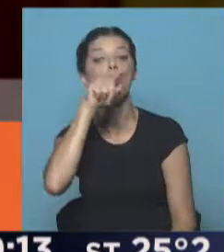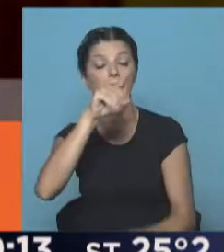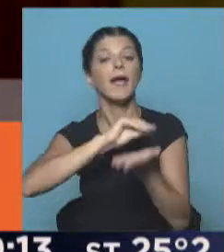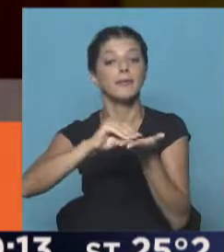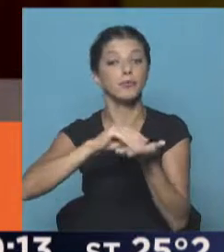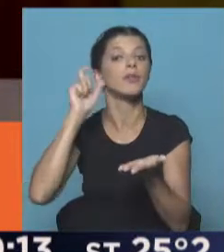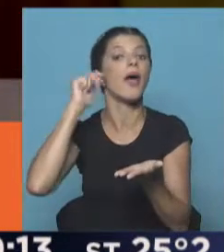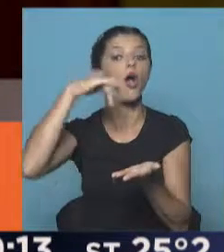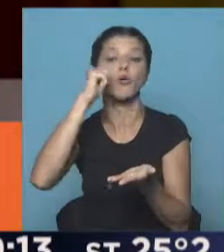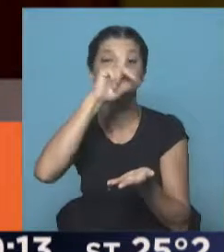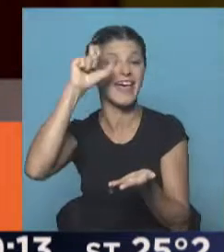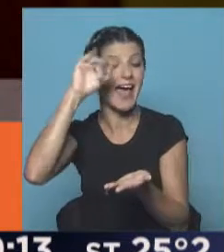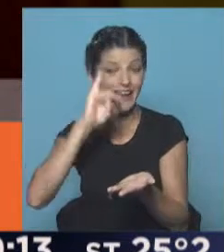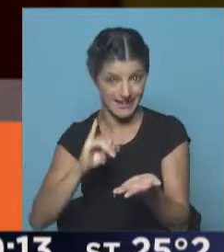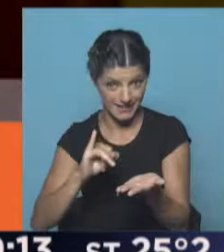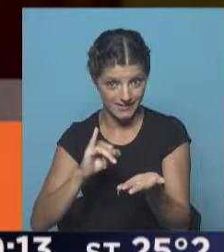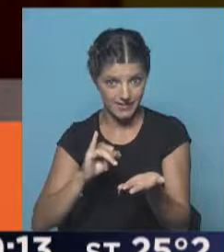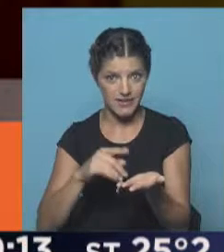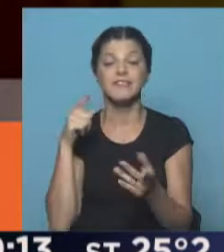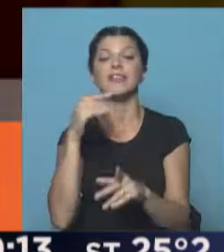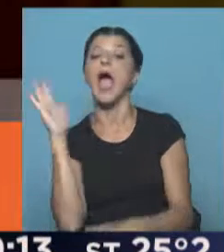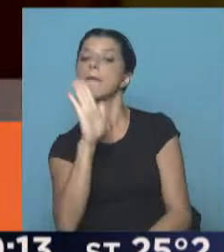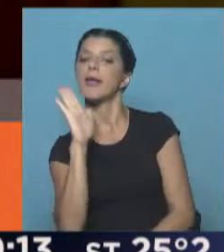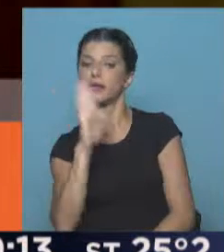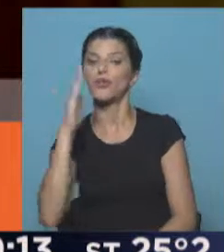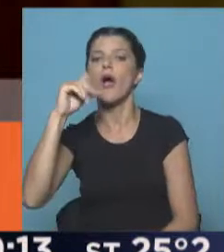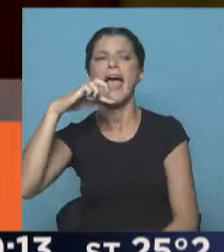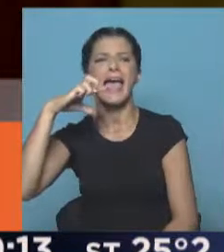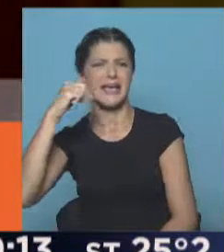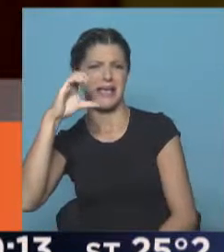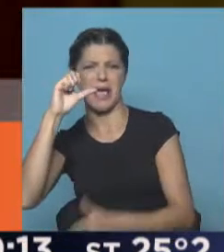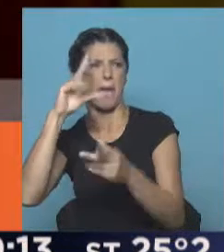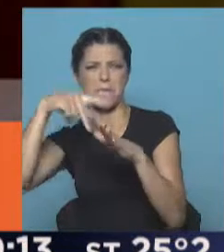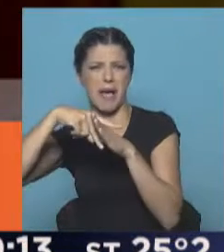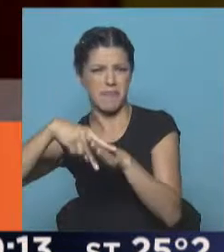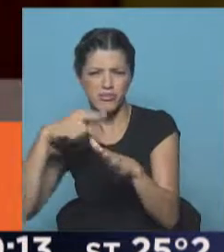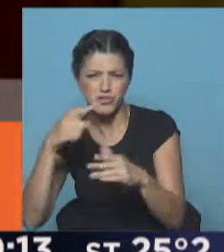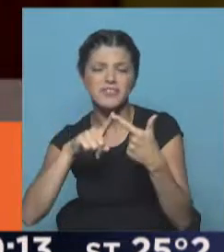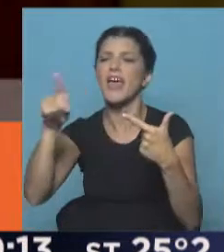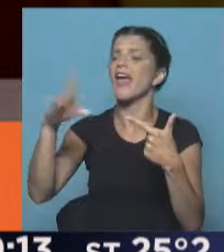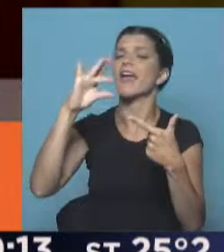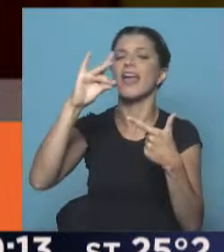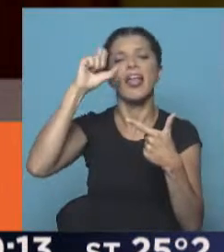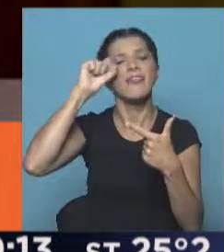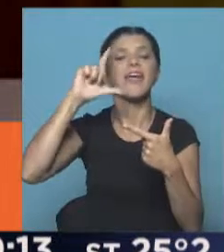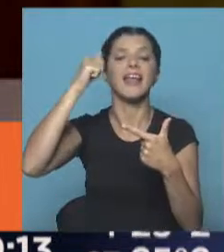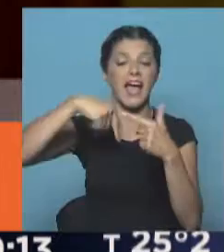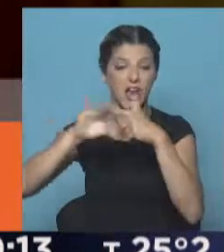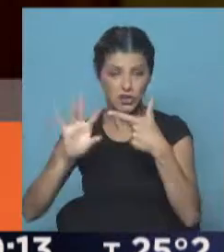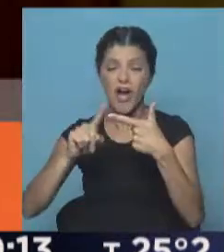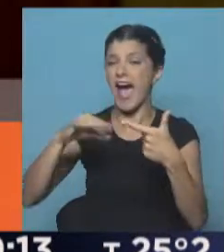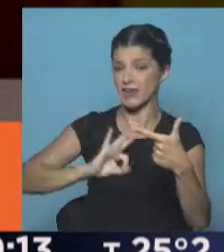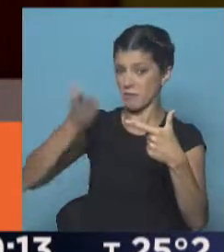fue amenazada por el caballo no sé cuánto, acá el diputado del Caño, que de la izquierda el año pasado la Gendarmería